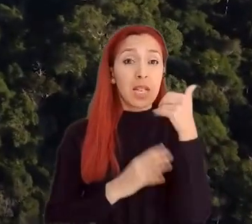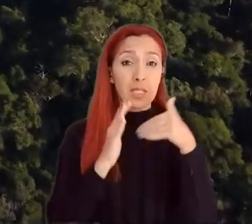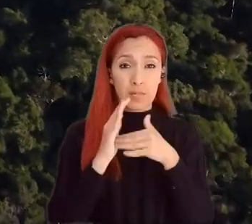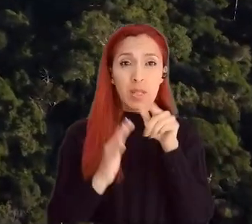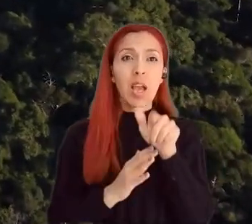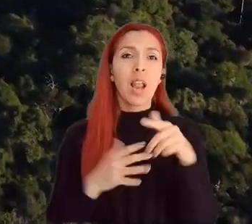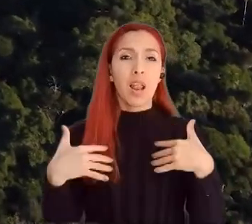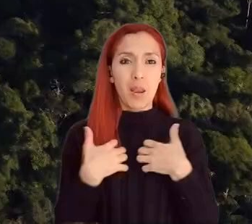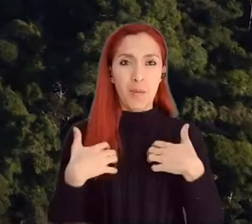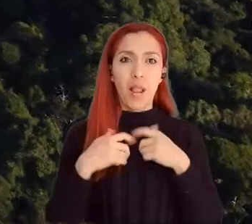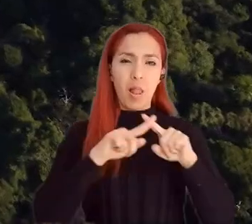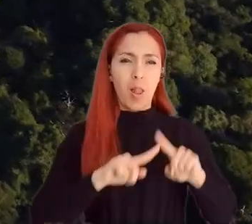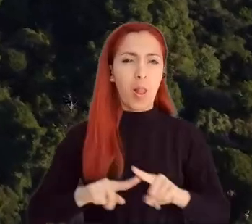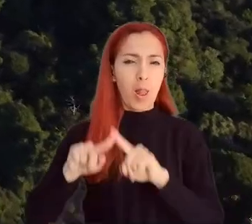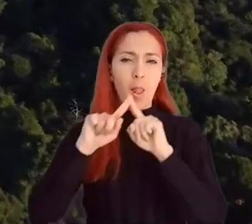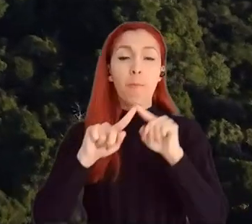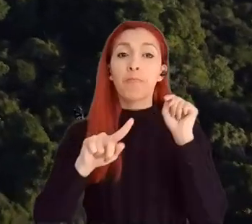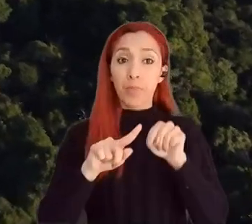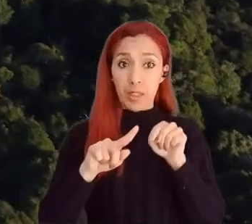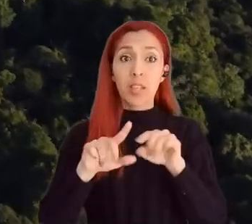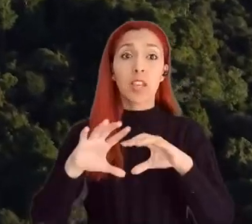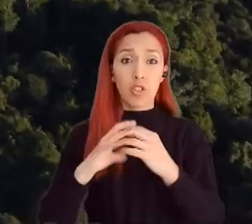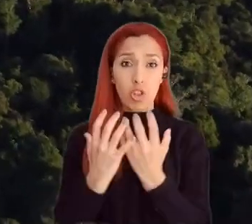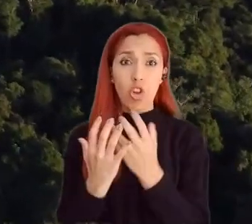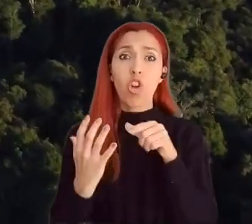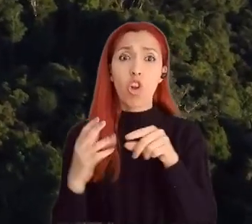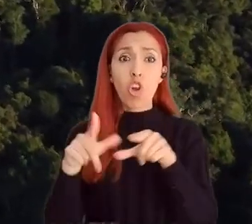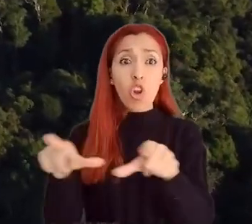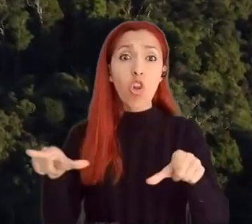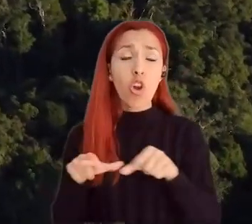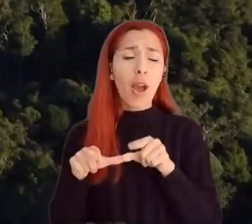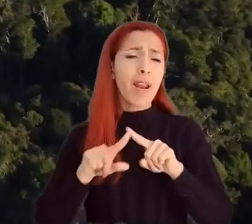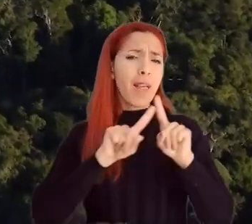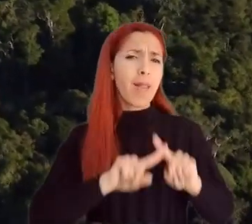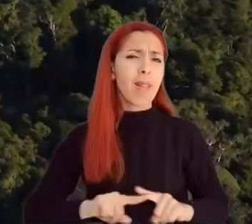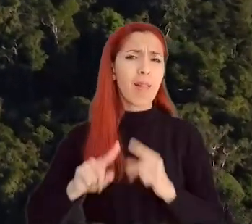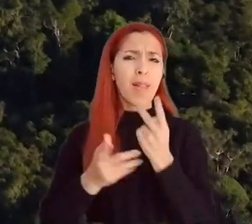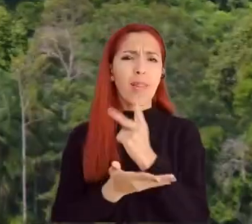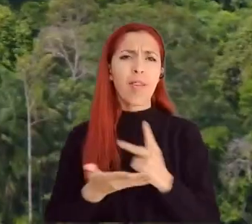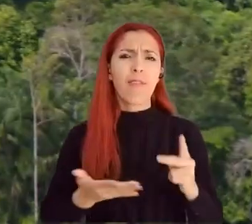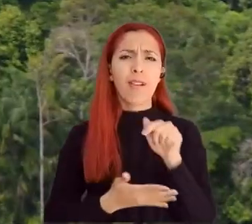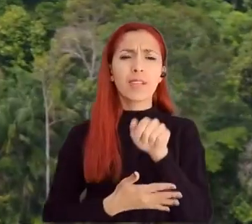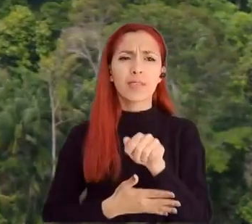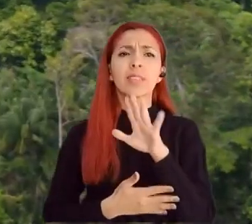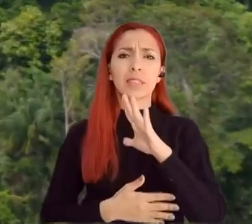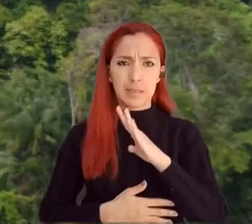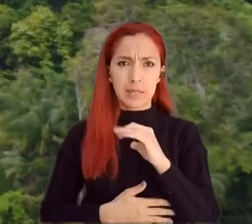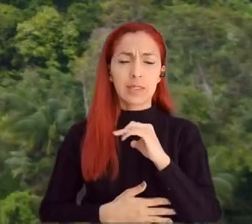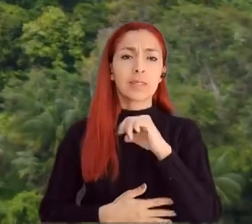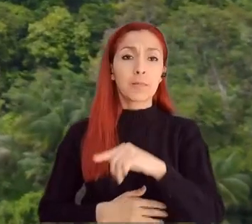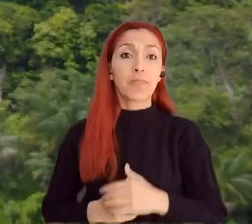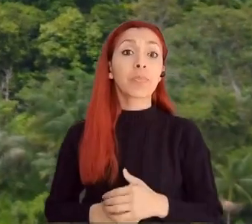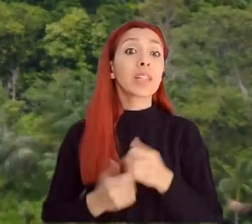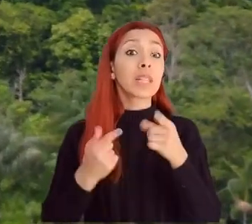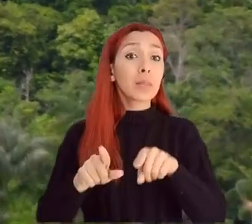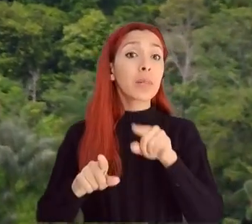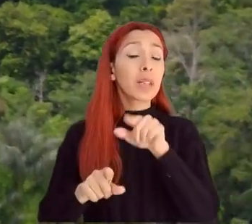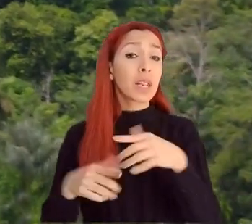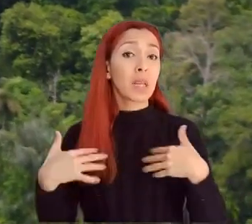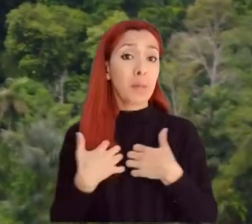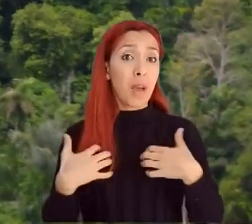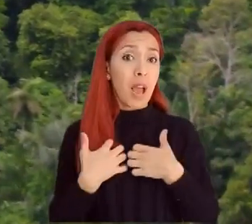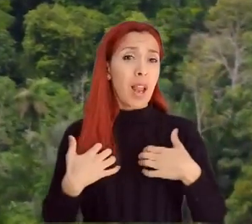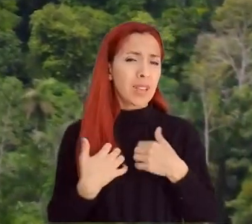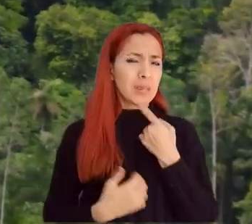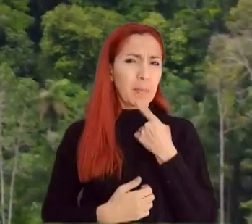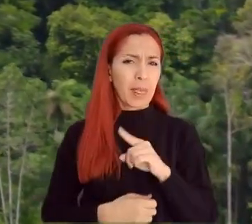animales, por lo que es considerado uno de los lugares con mayor biodiversidad en el planeta. Además de las especies silvestres que siempre